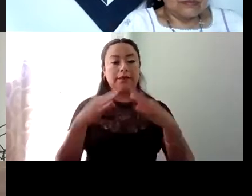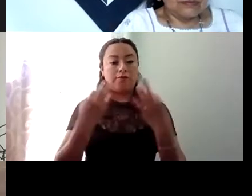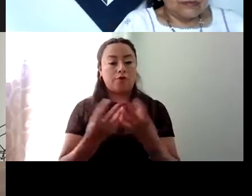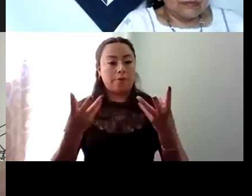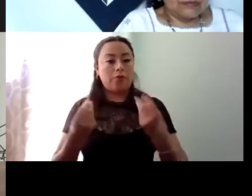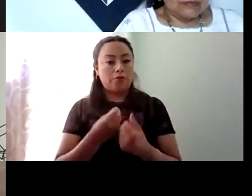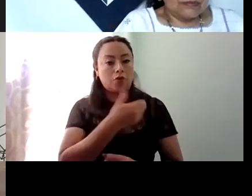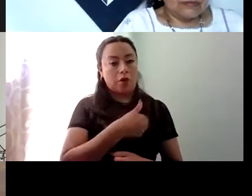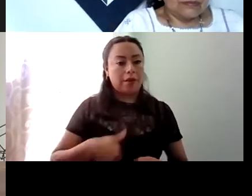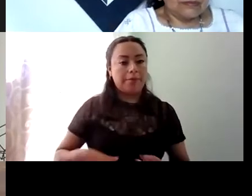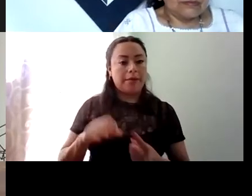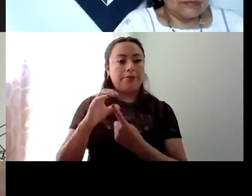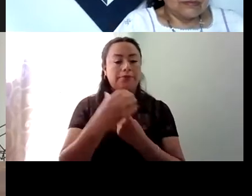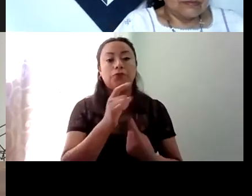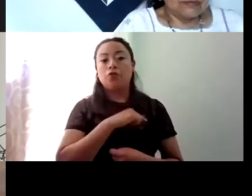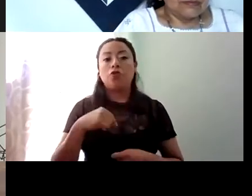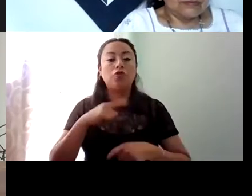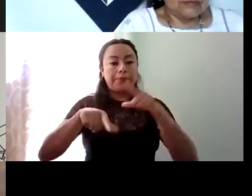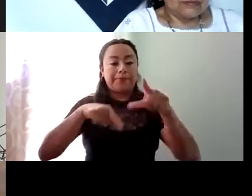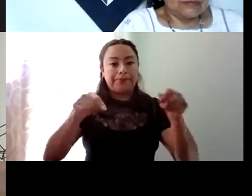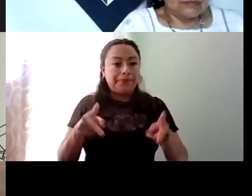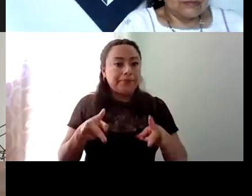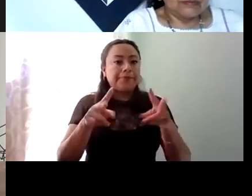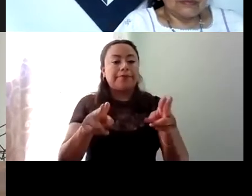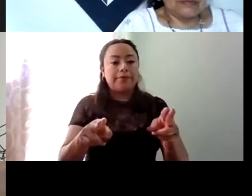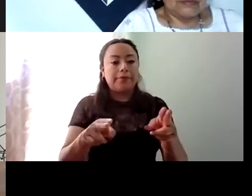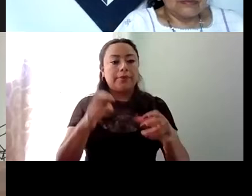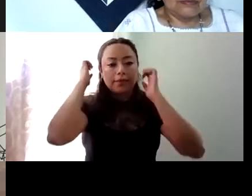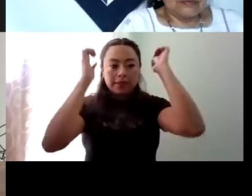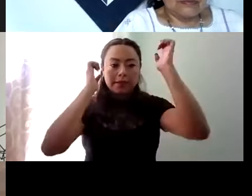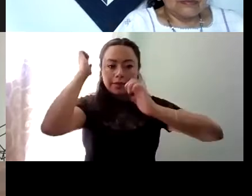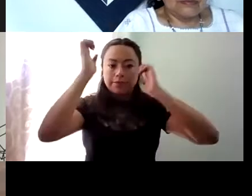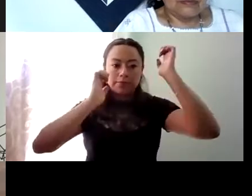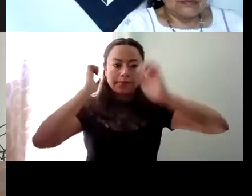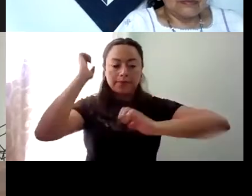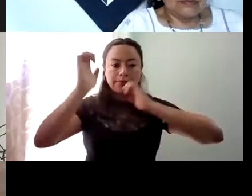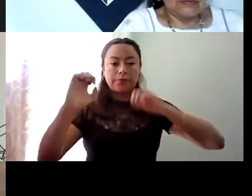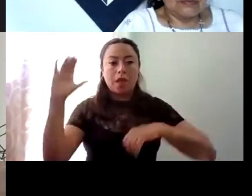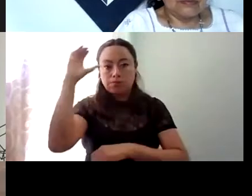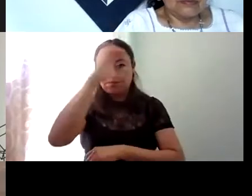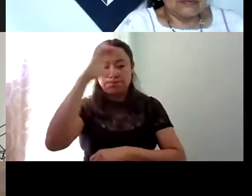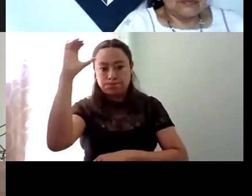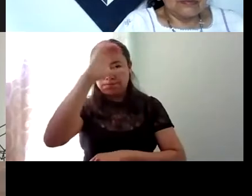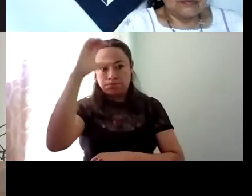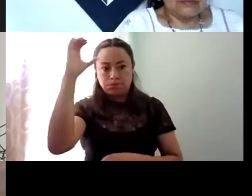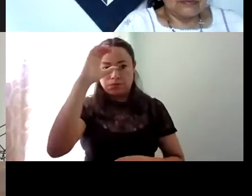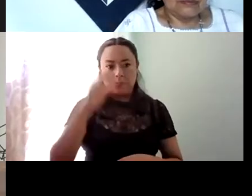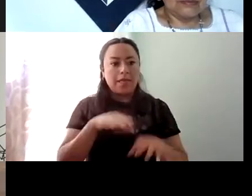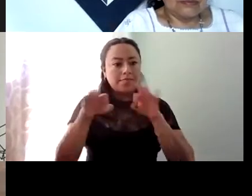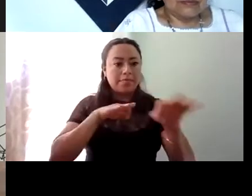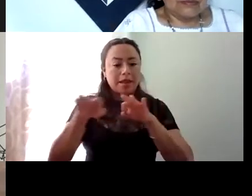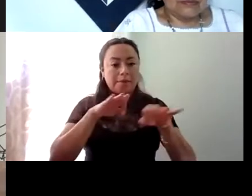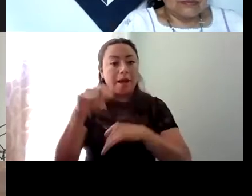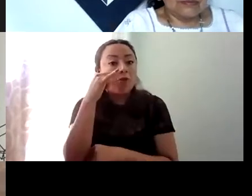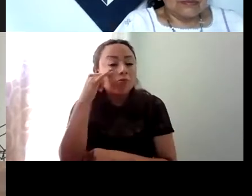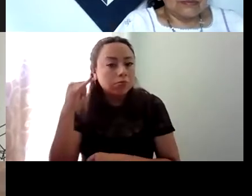comisión inauguramos la exposición fotográfica Trabajadores Invisibles en el Museo de Memoria y Tolerancia. También